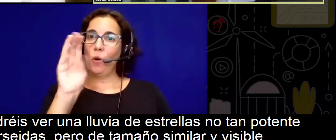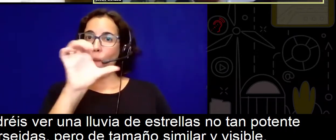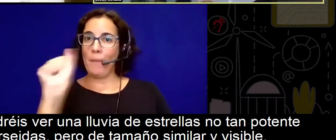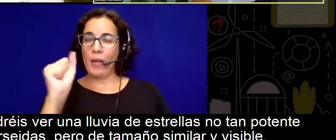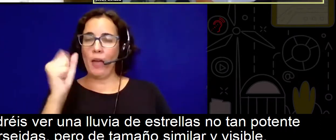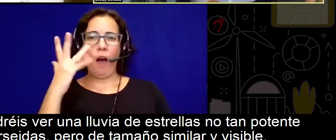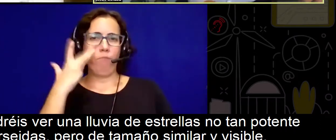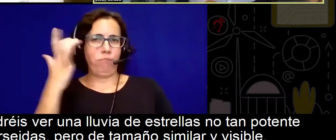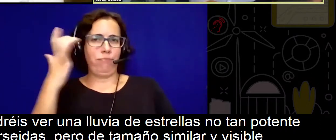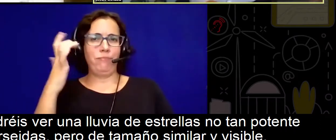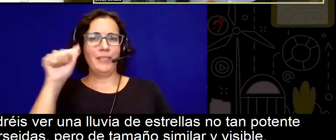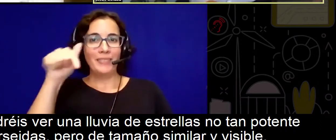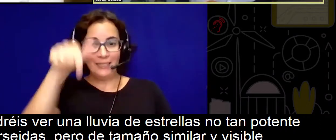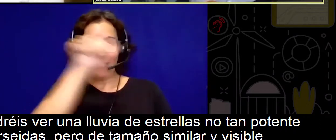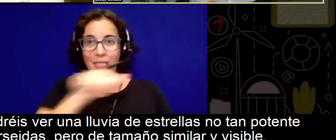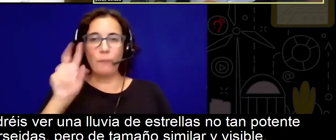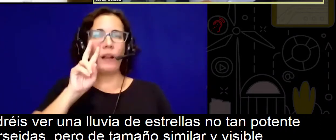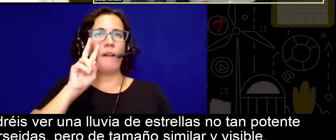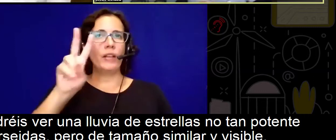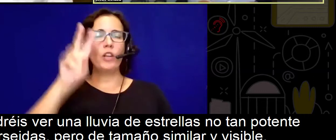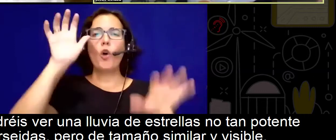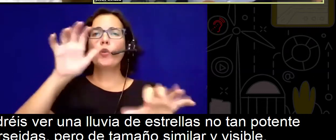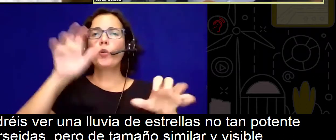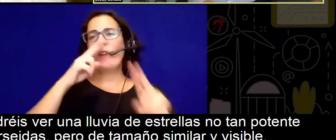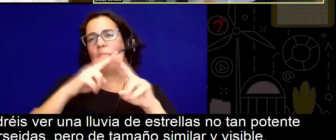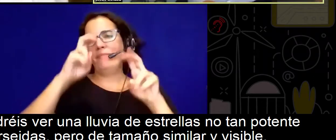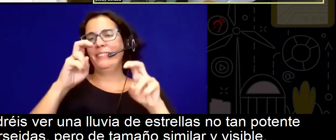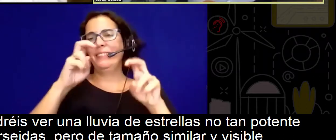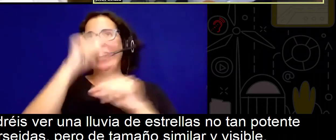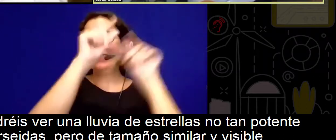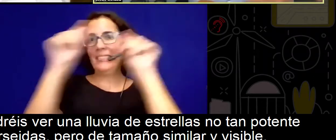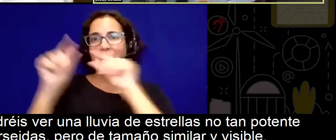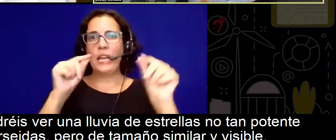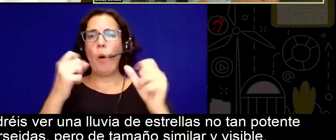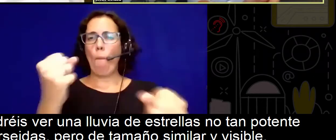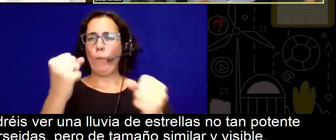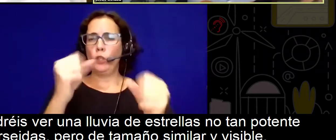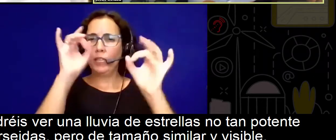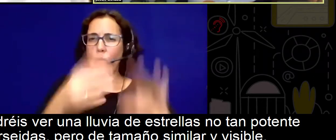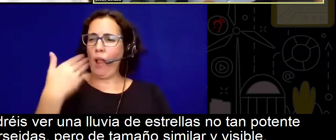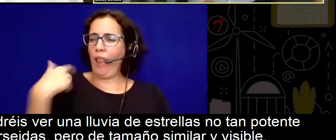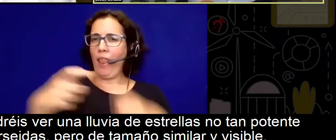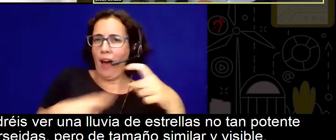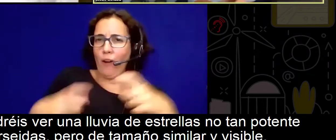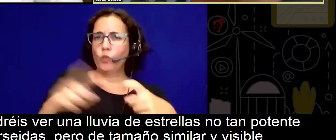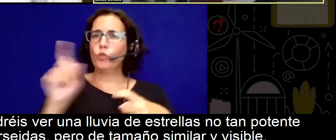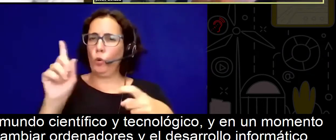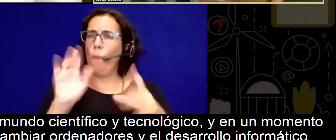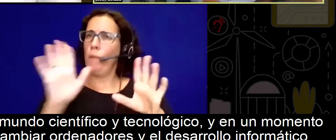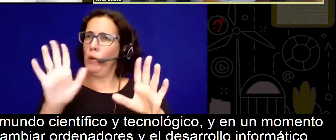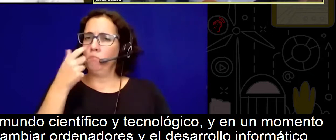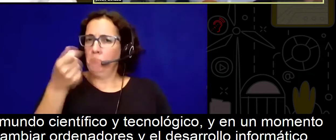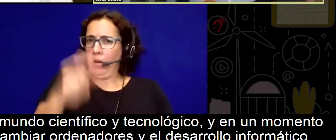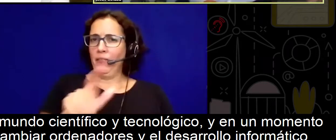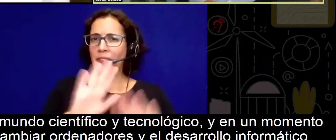y ahí podréis ver esta semana una lluvia de estrellas no tan potente como la de las Perseidas, pero de un tamaño similar y además muy visible, ¿no? Bueno, pues sigo